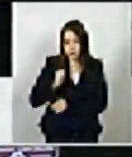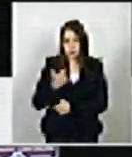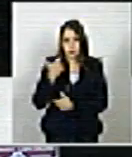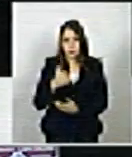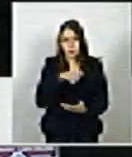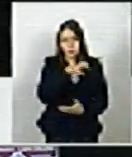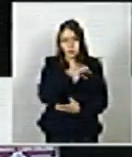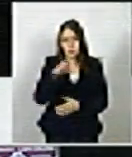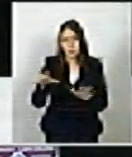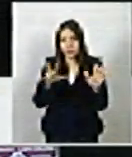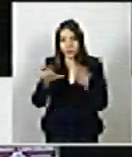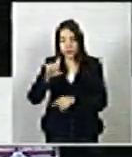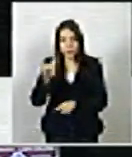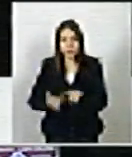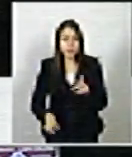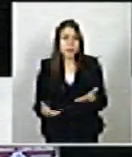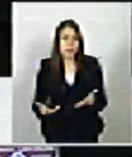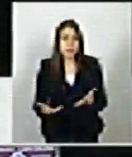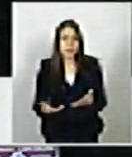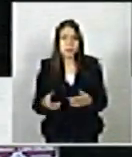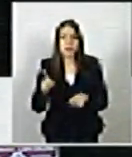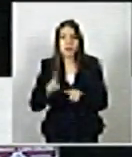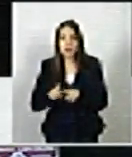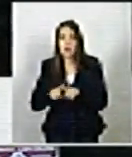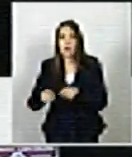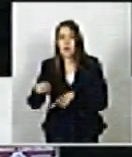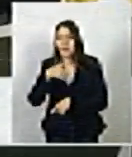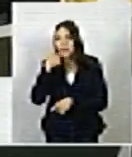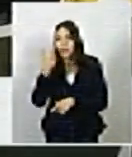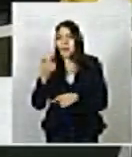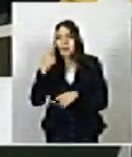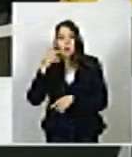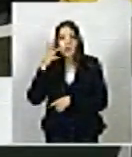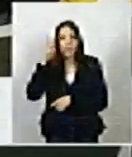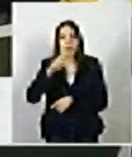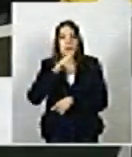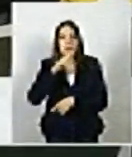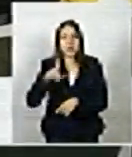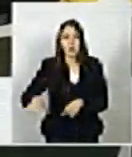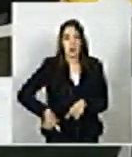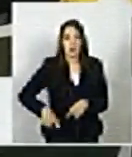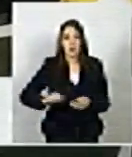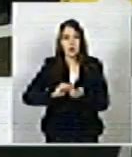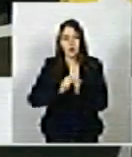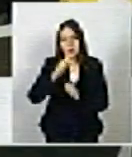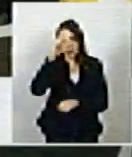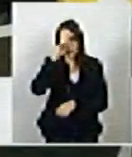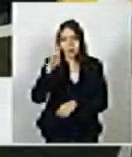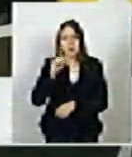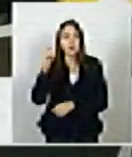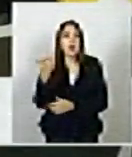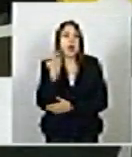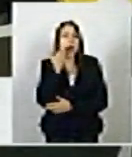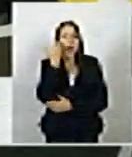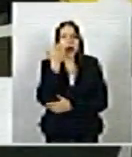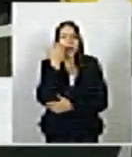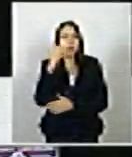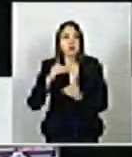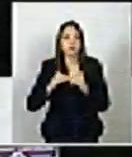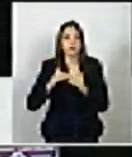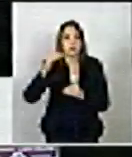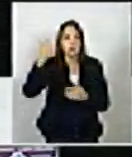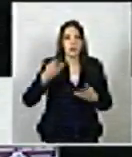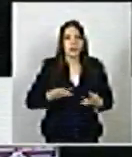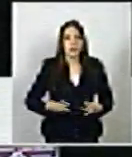quiere ser un estado en el lado desarrollista del gobierno y cuya pesadilla ha sido los excesos hay un autor